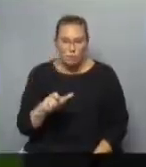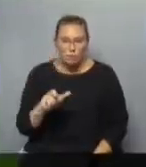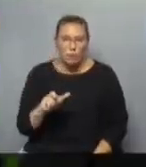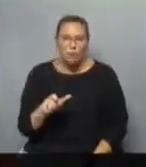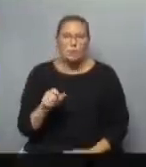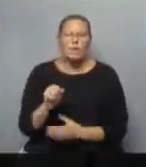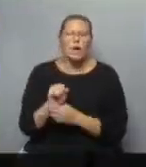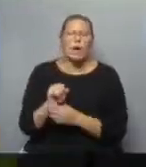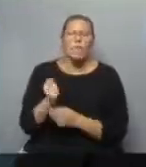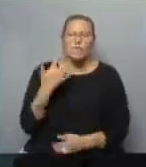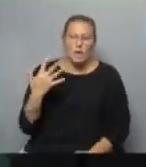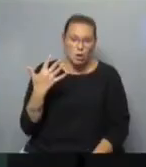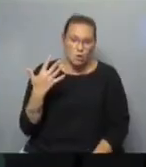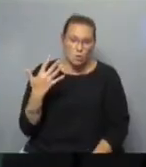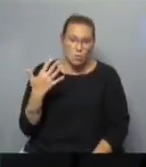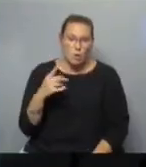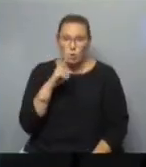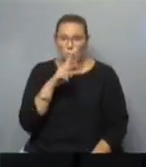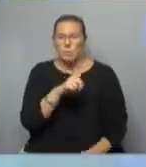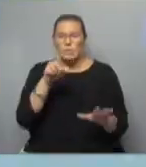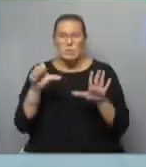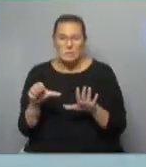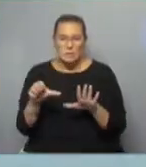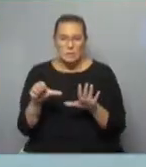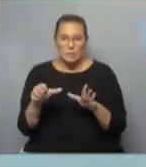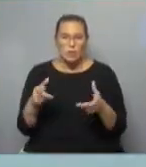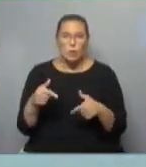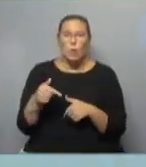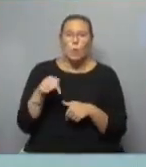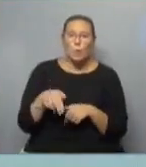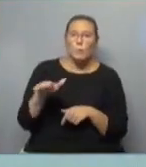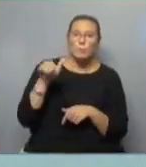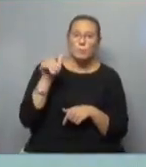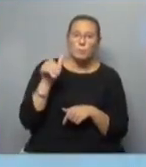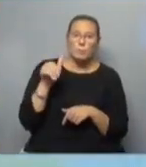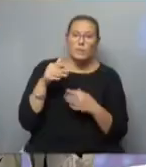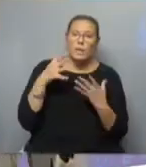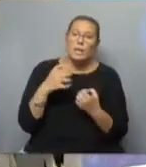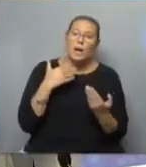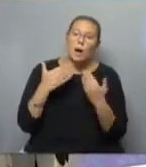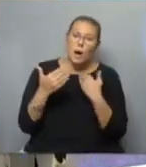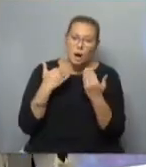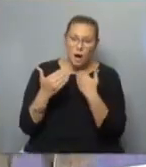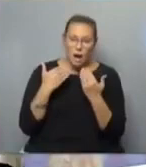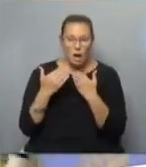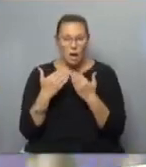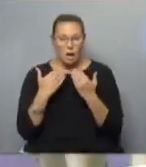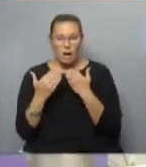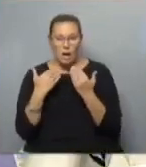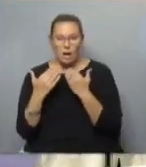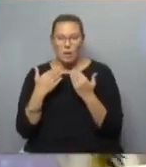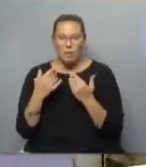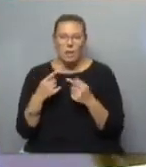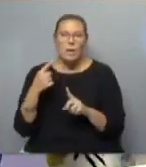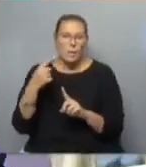en 2016. Y bueno, hoy te convocamos porque queríamos hablar justamente, es